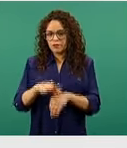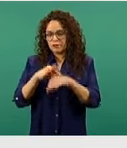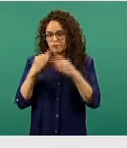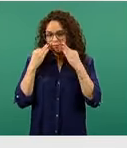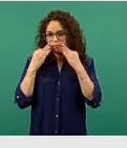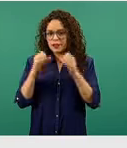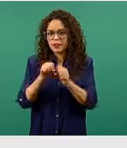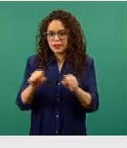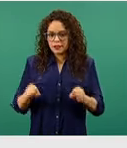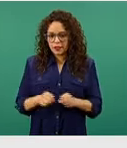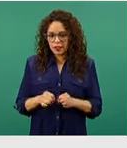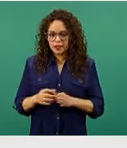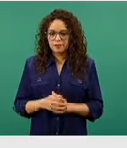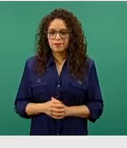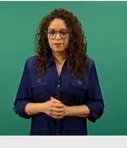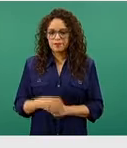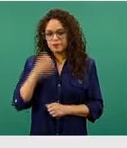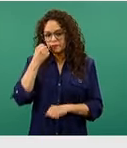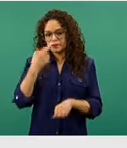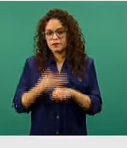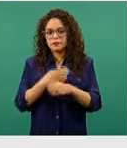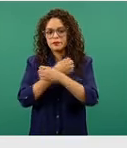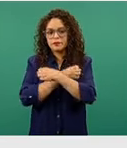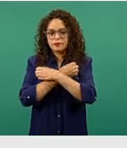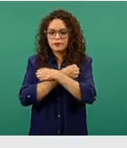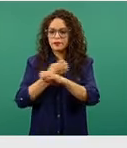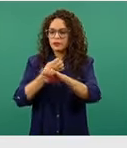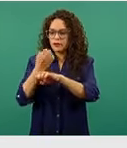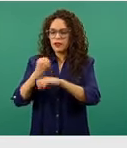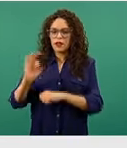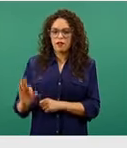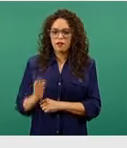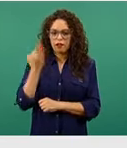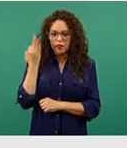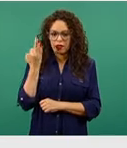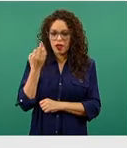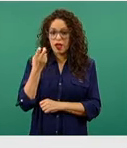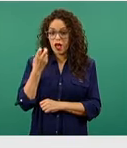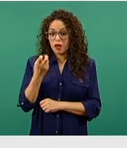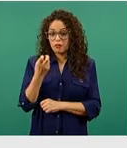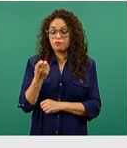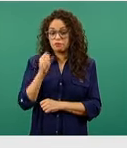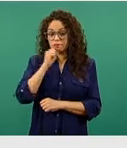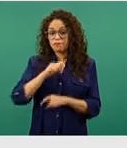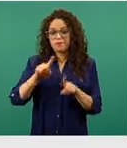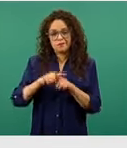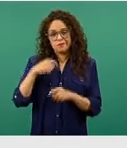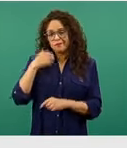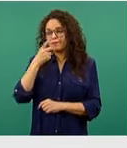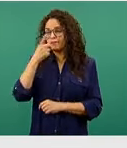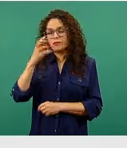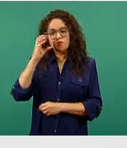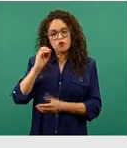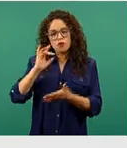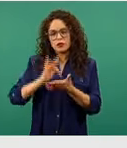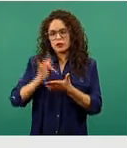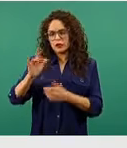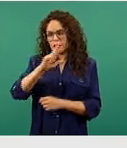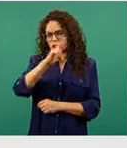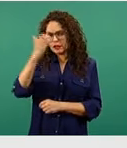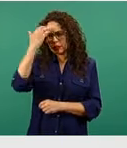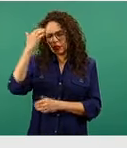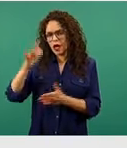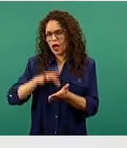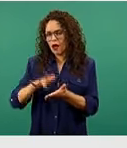Educación Estatal y Federal, el acompañamiento de la Secretaría de Salud Federal también lo queremos agradecer y reconocer. Y